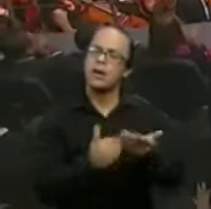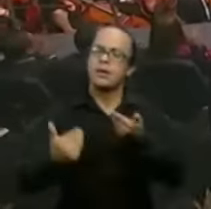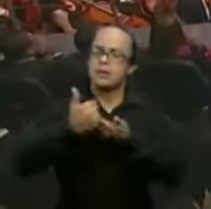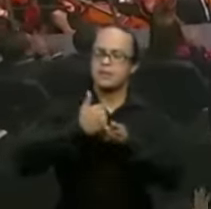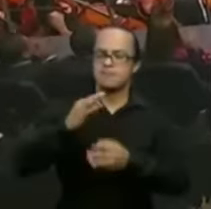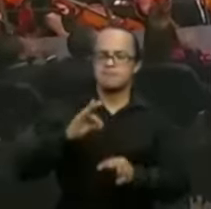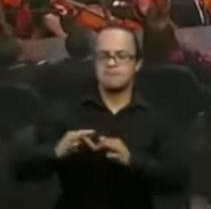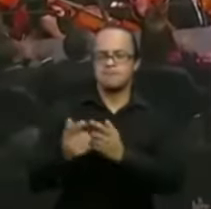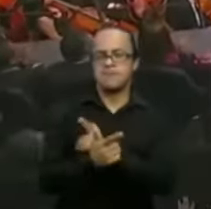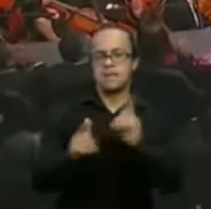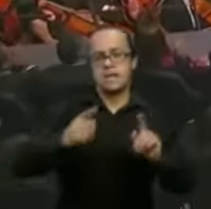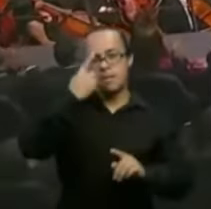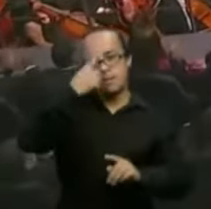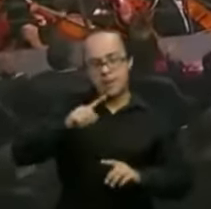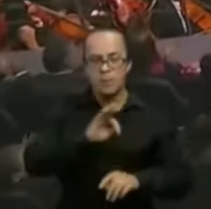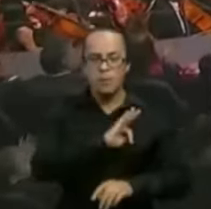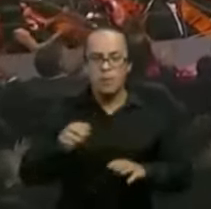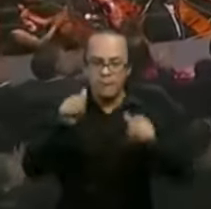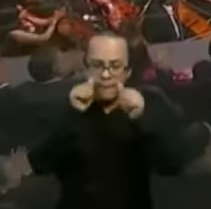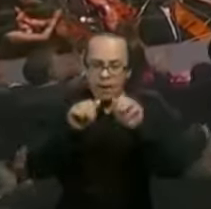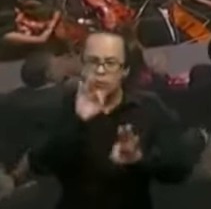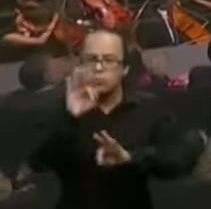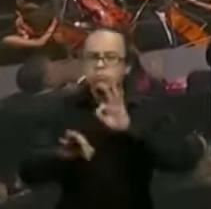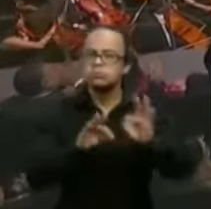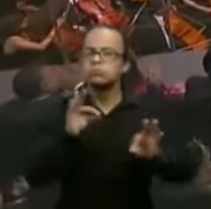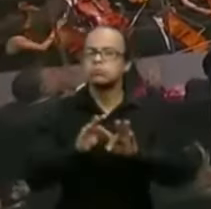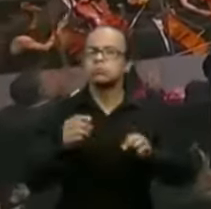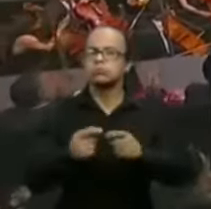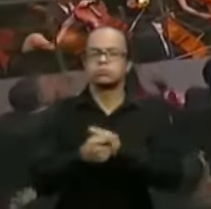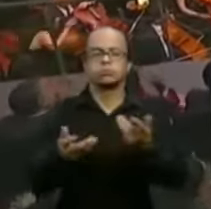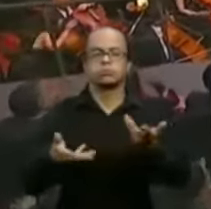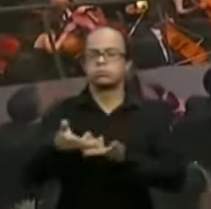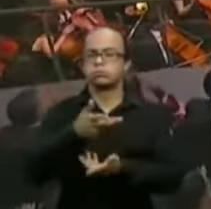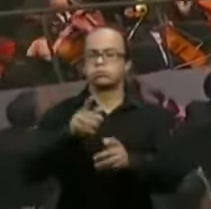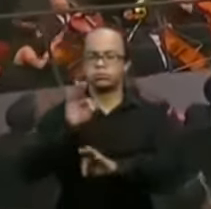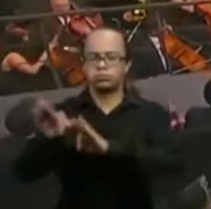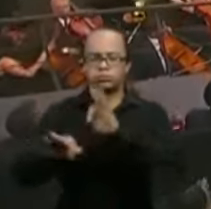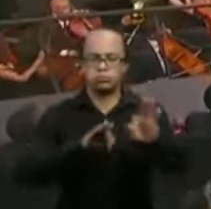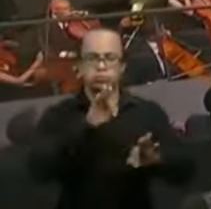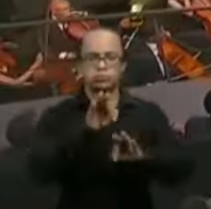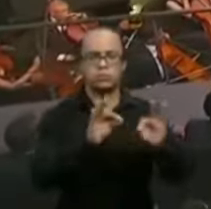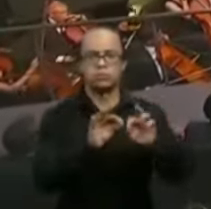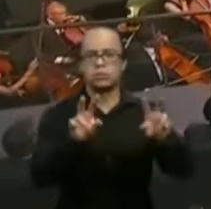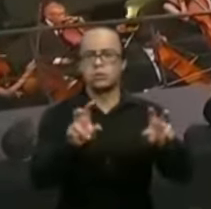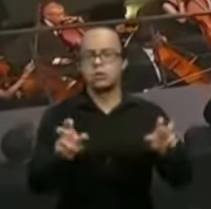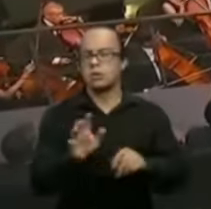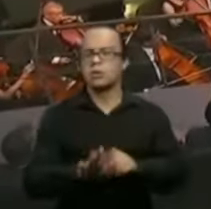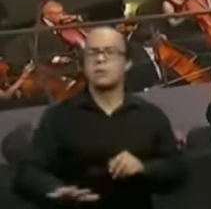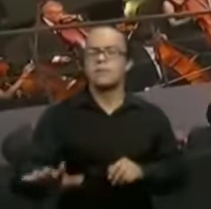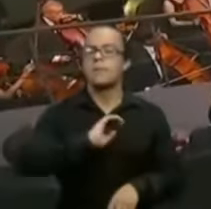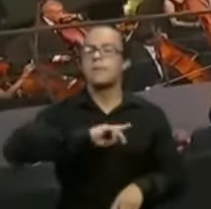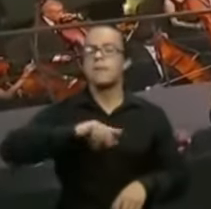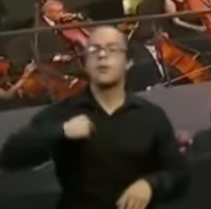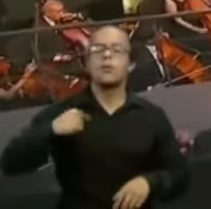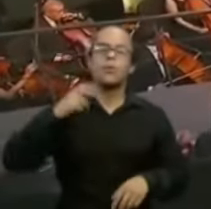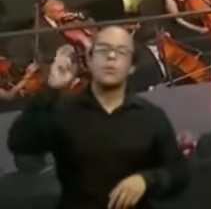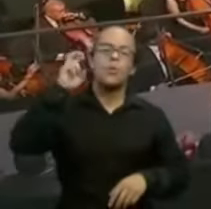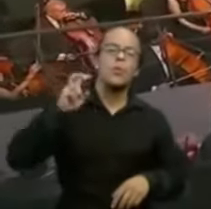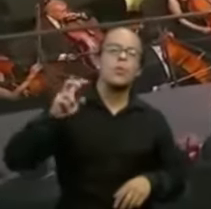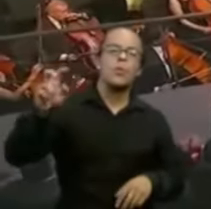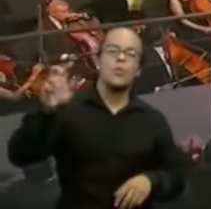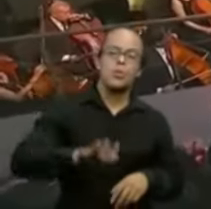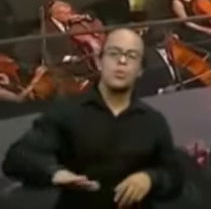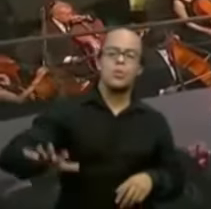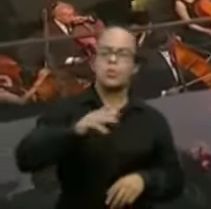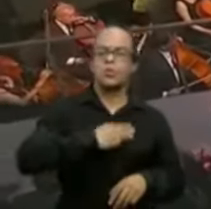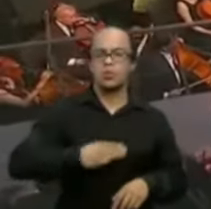que sirva para poder omitir y emitir todas las necesidades. Recorreremos constantemente los municipios